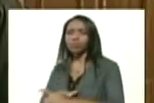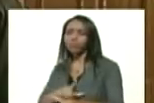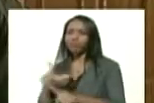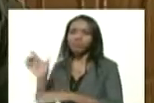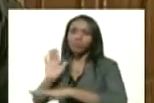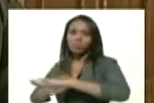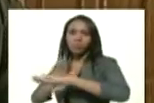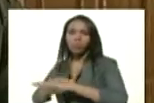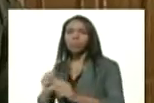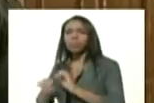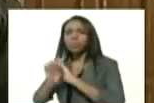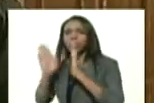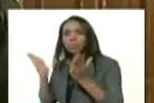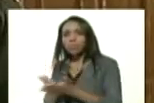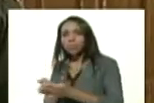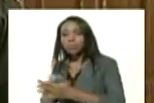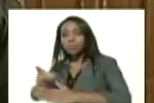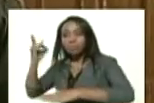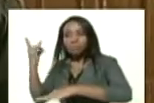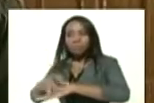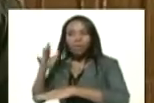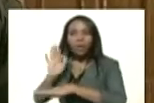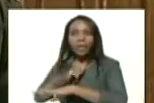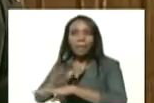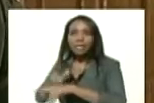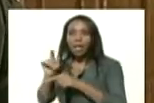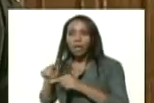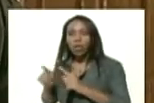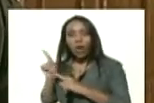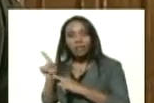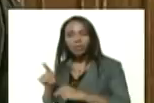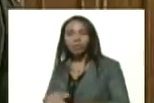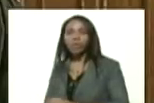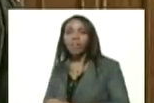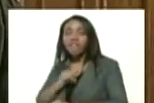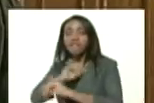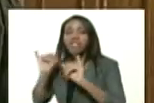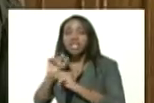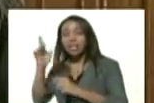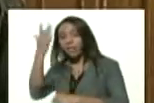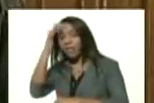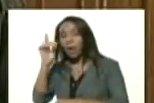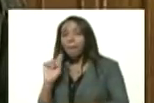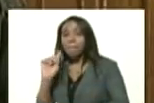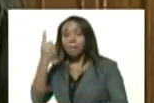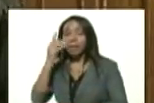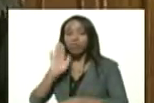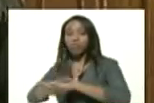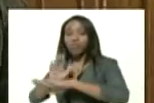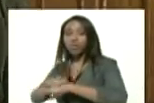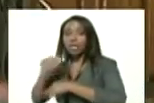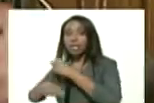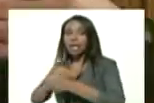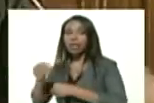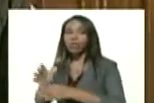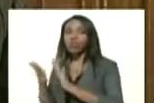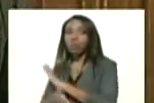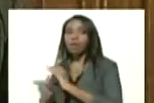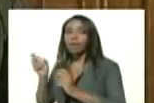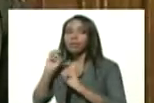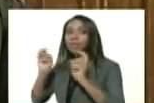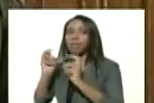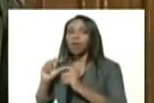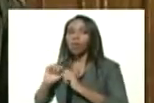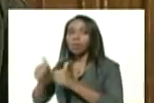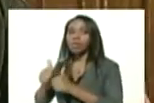anunciarle al país la gravedad de lo que estaba ocurriendo fue a finales de febrero la primera el primer anuncio que se hizo sobre este tema y comenzamos